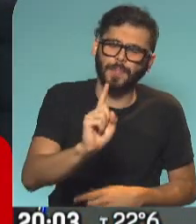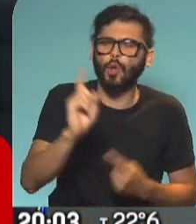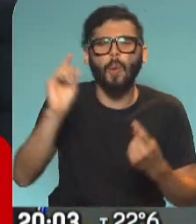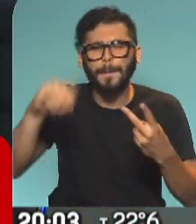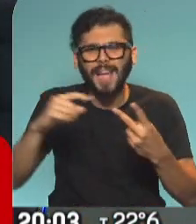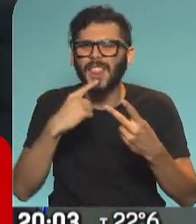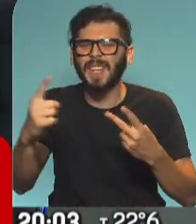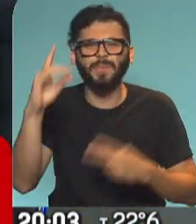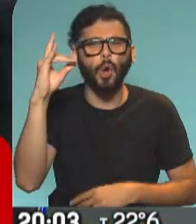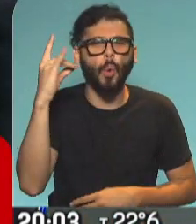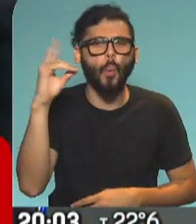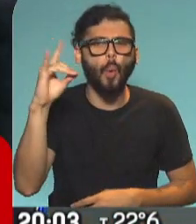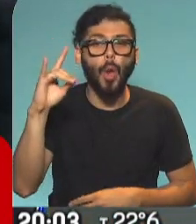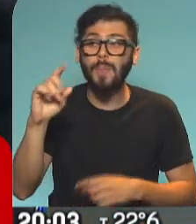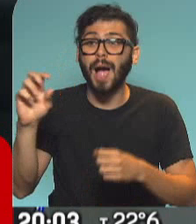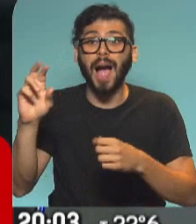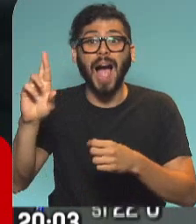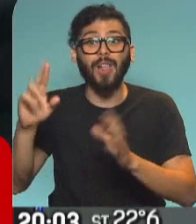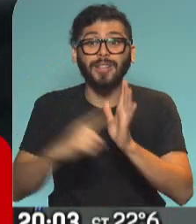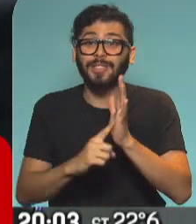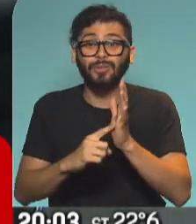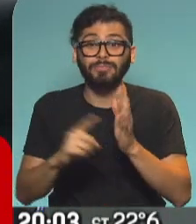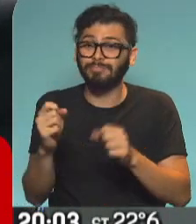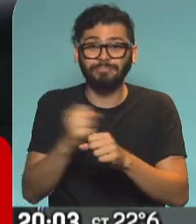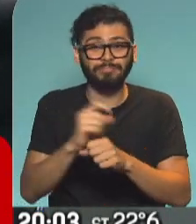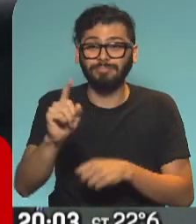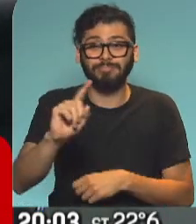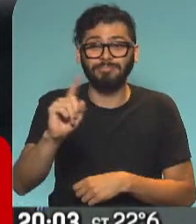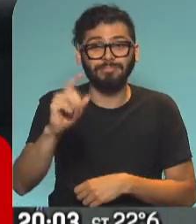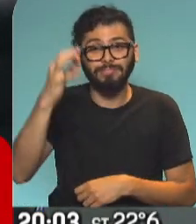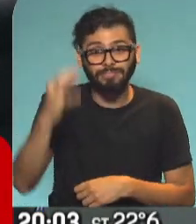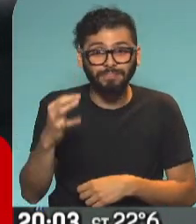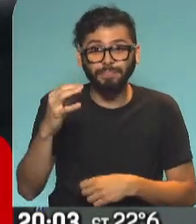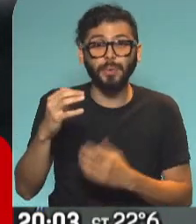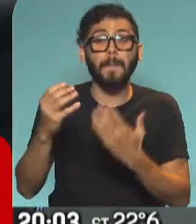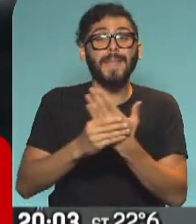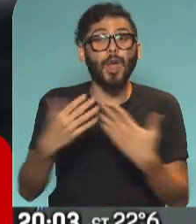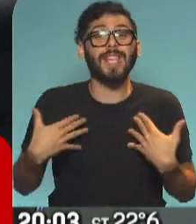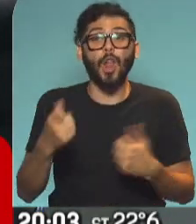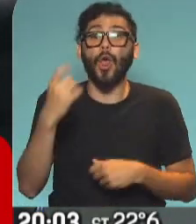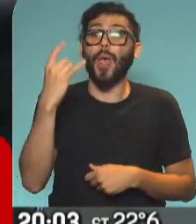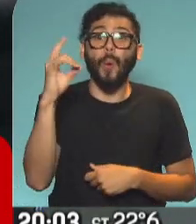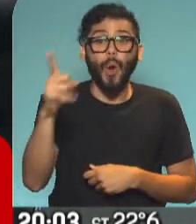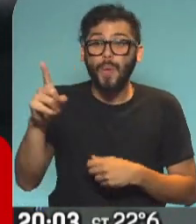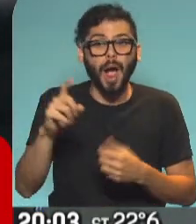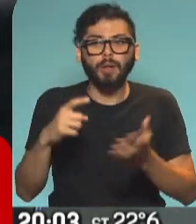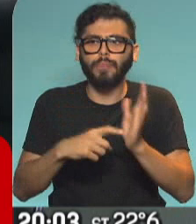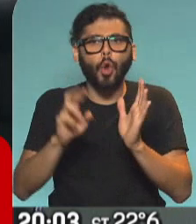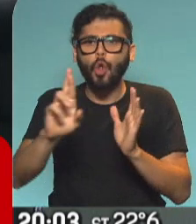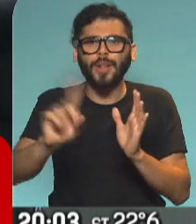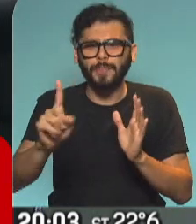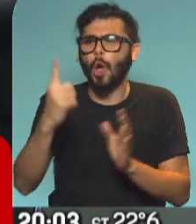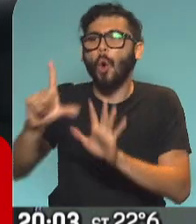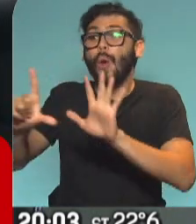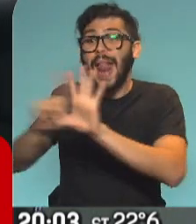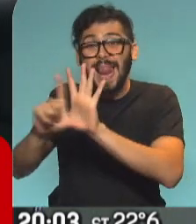Dijeron que Bolivia había autorizado. El Ministerio de Salud de Bolivia no tiene autorizado el dióxido de cloro. El Ministerio de Salud. Que haya salido una